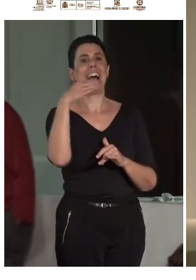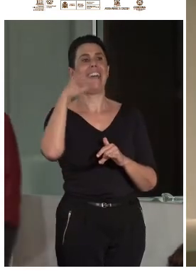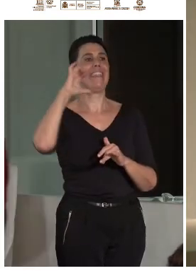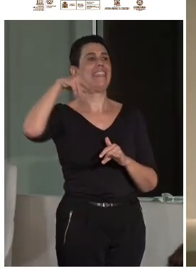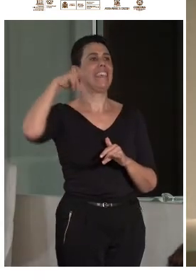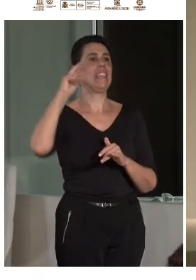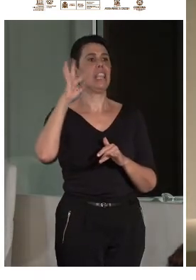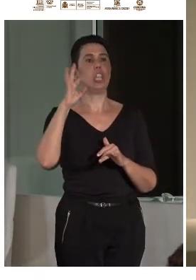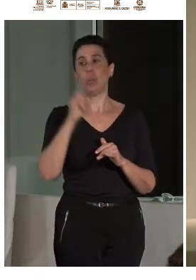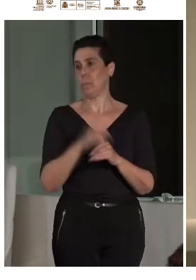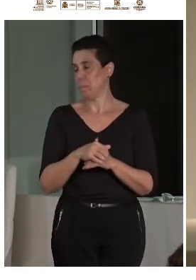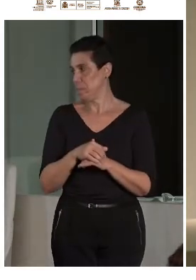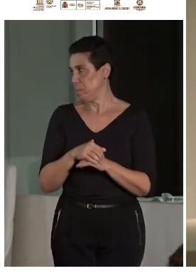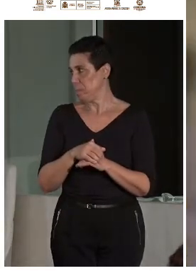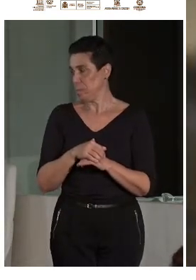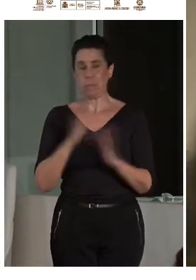Pues Raquel,